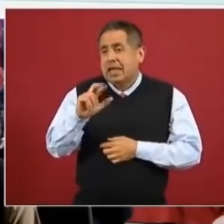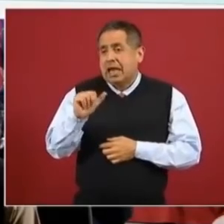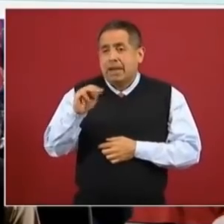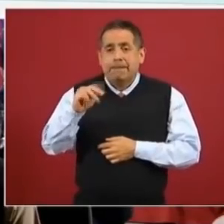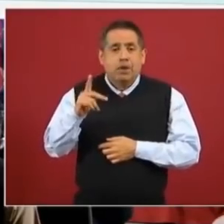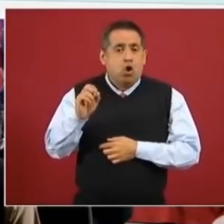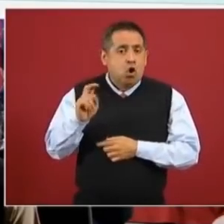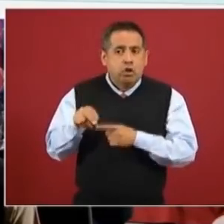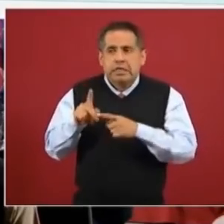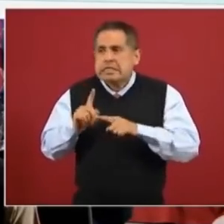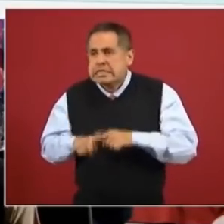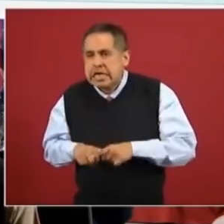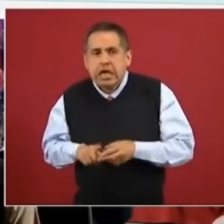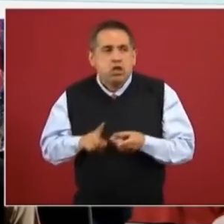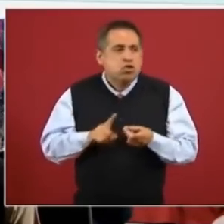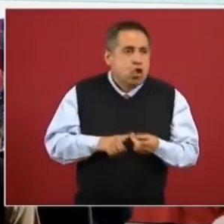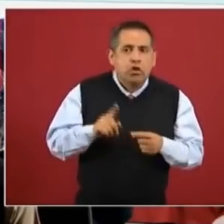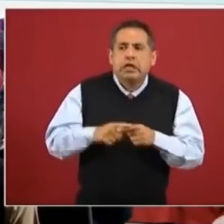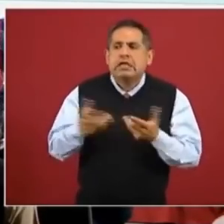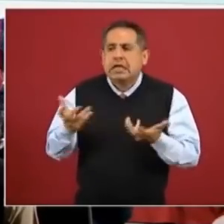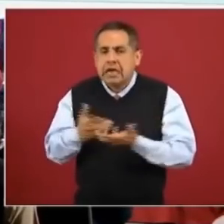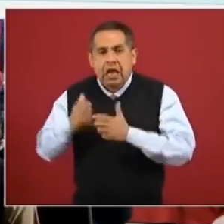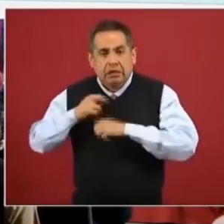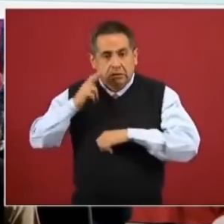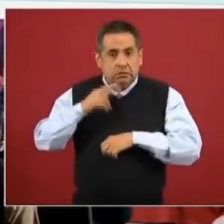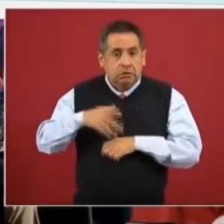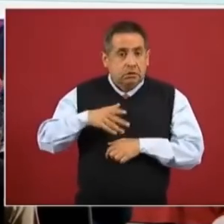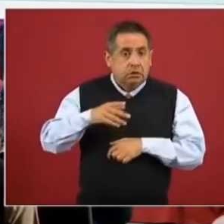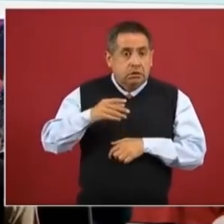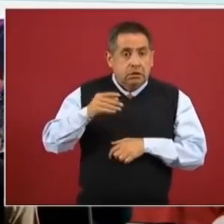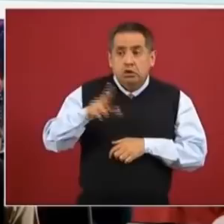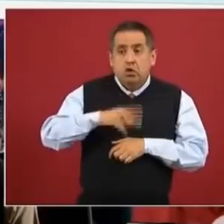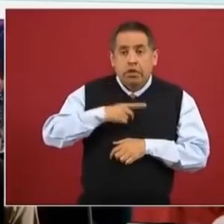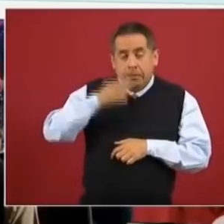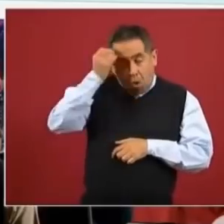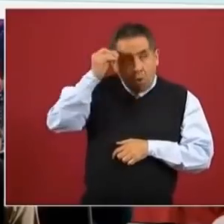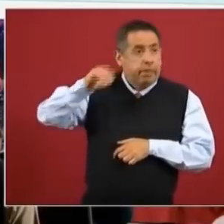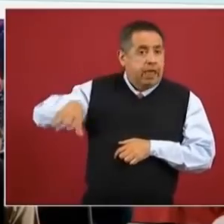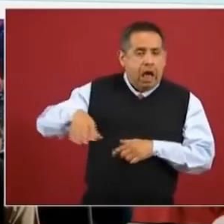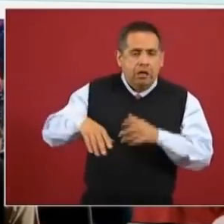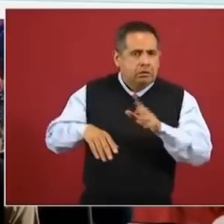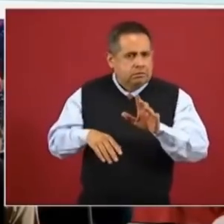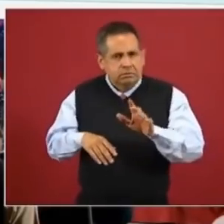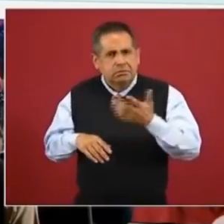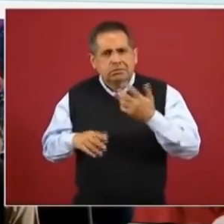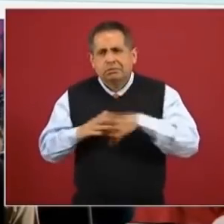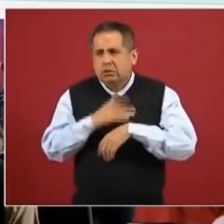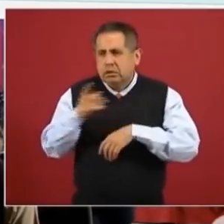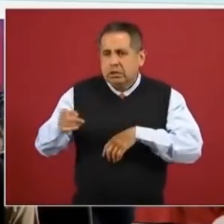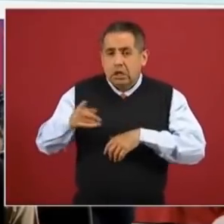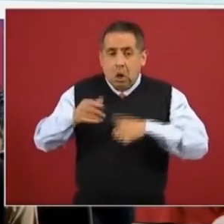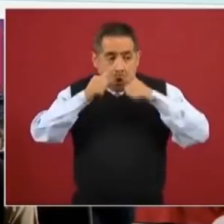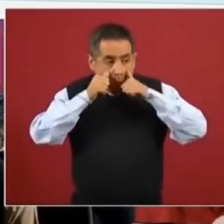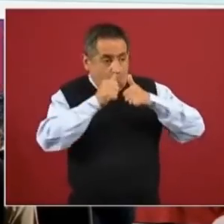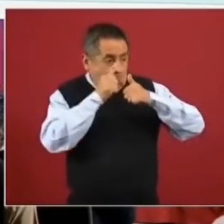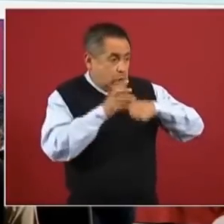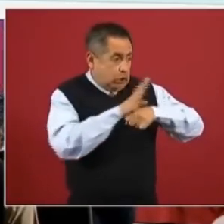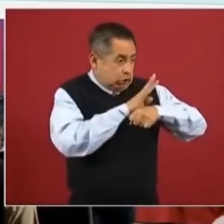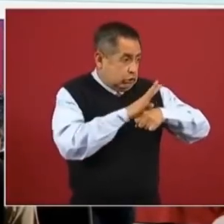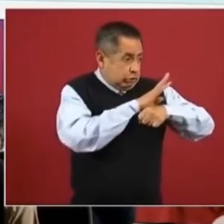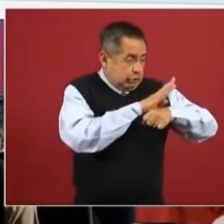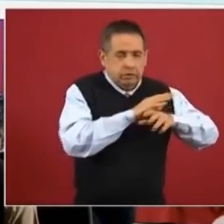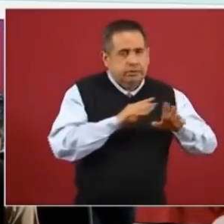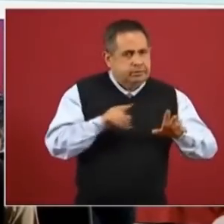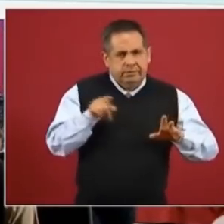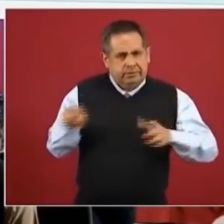en México, ¿quién está haciendo algo? Se les olvida que hay sarampión porque están llevando a cabo únicamente vigilancia de